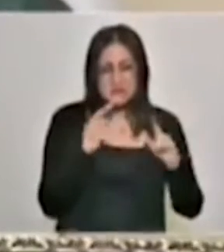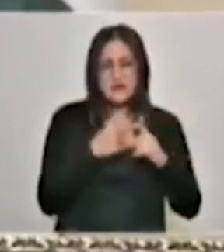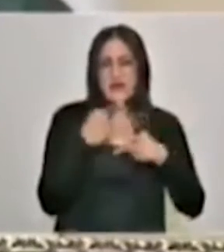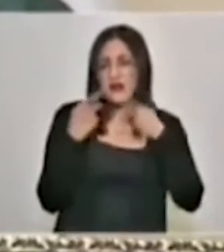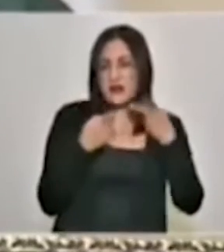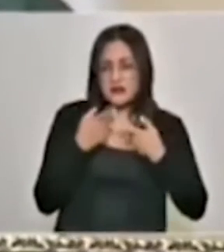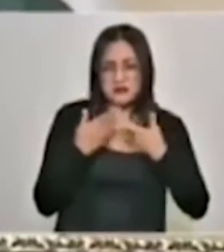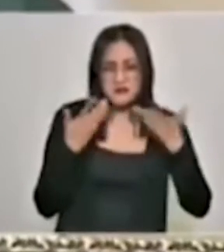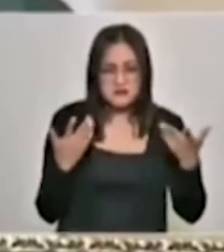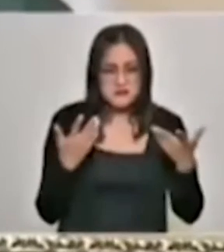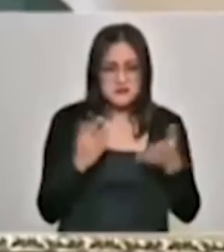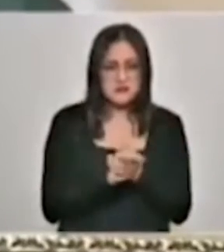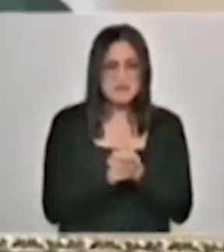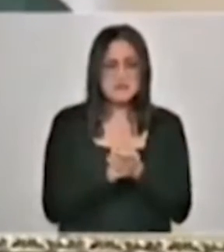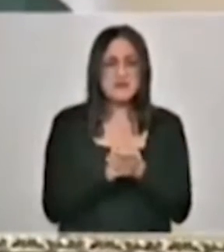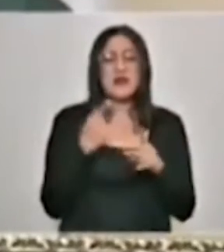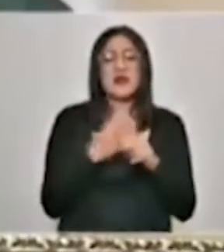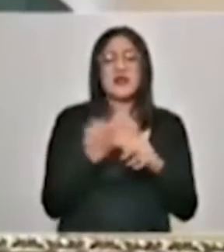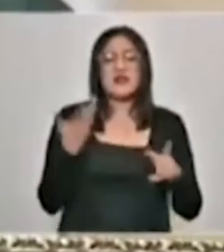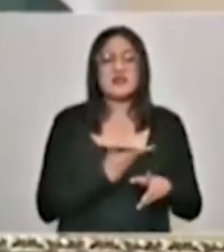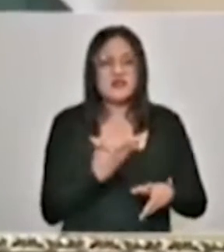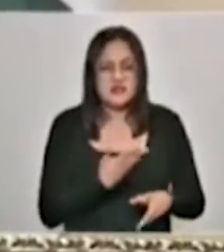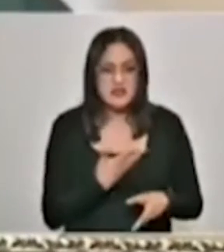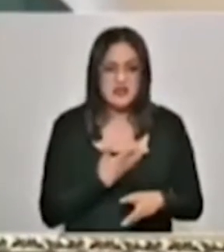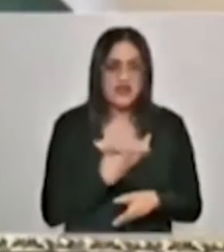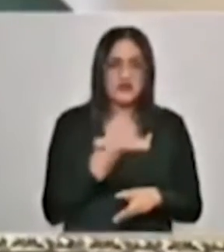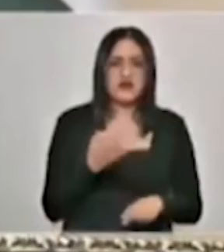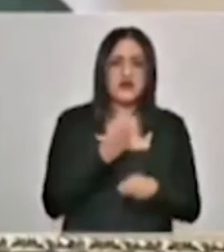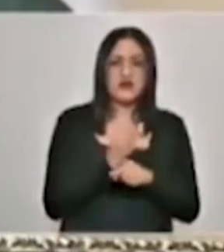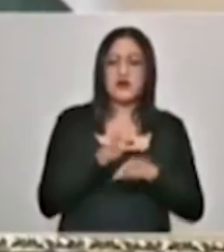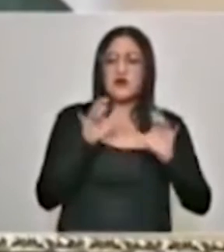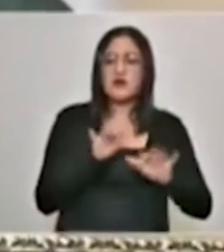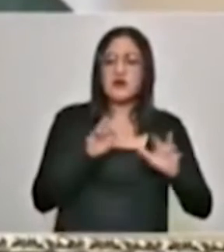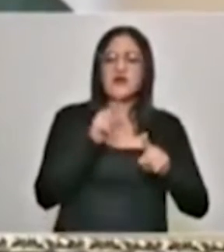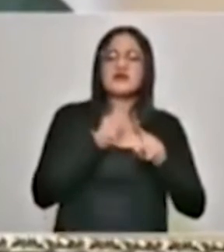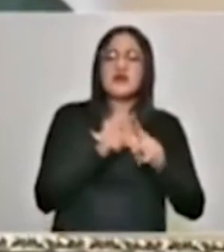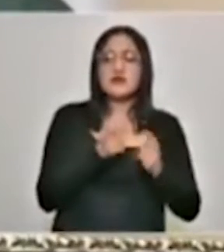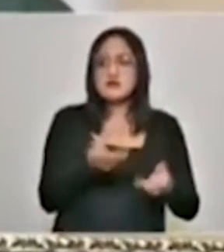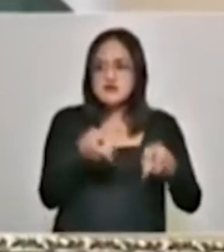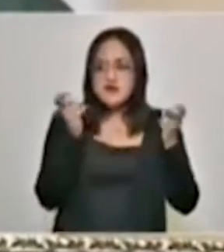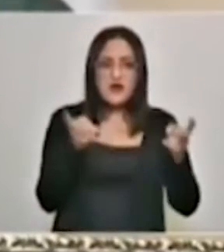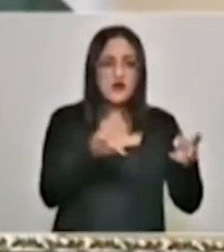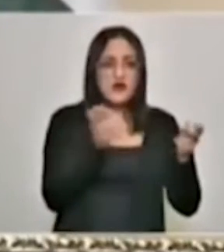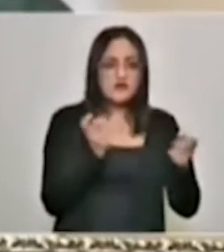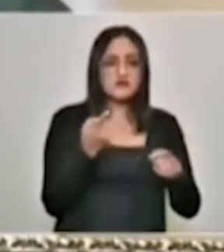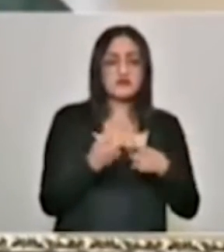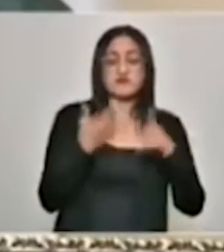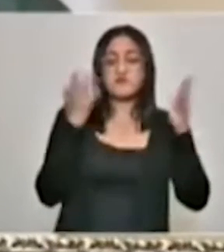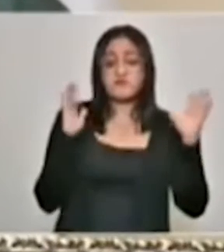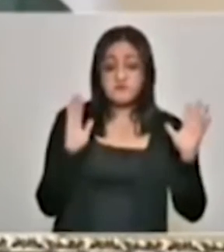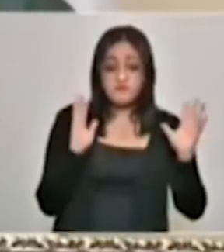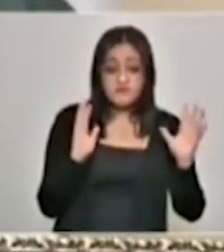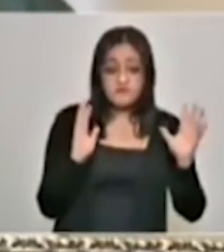rumores. Lo de quién tiene los aparatos que se adquirieron,